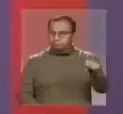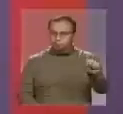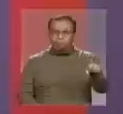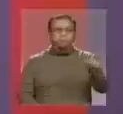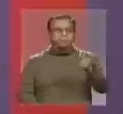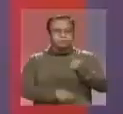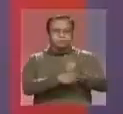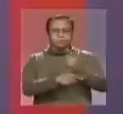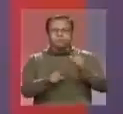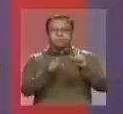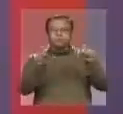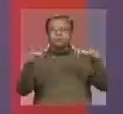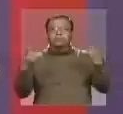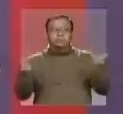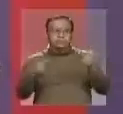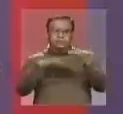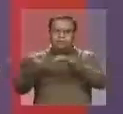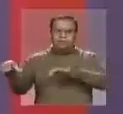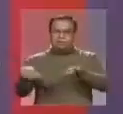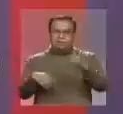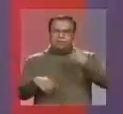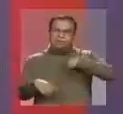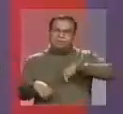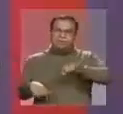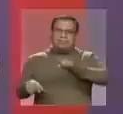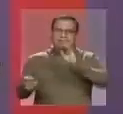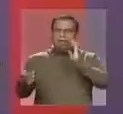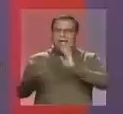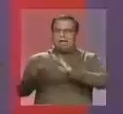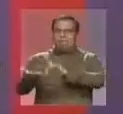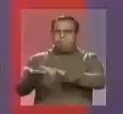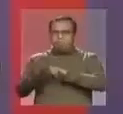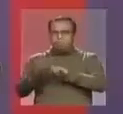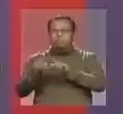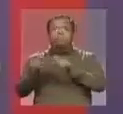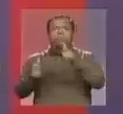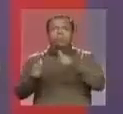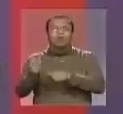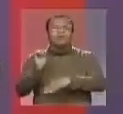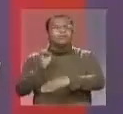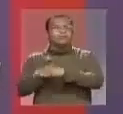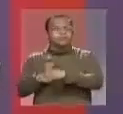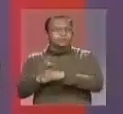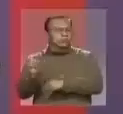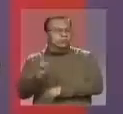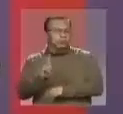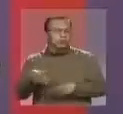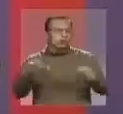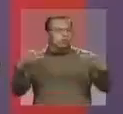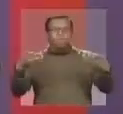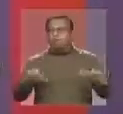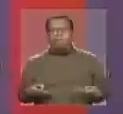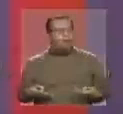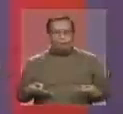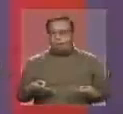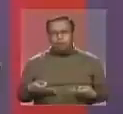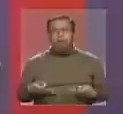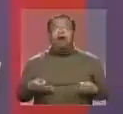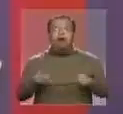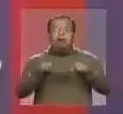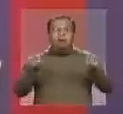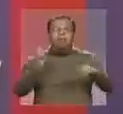parte de estos actores que no son, por decirlo así, institucionales y no informales. También en